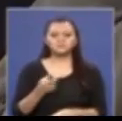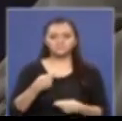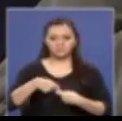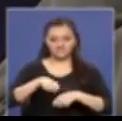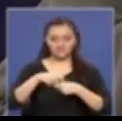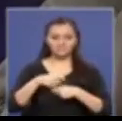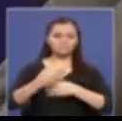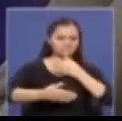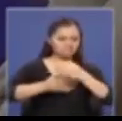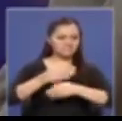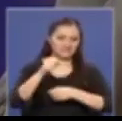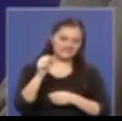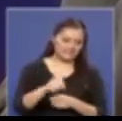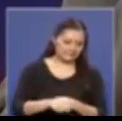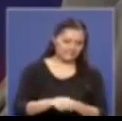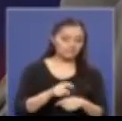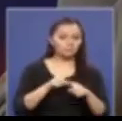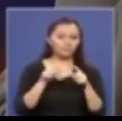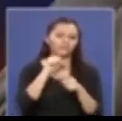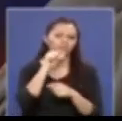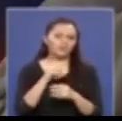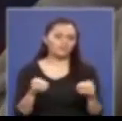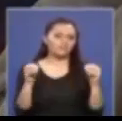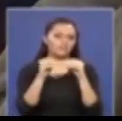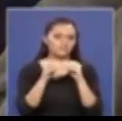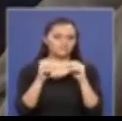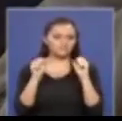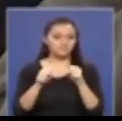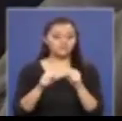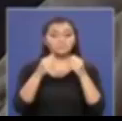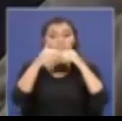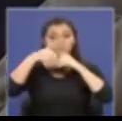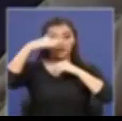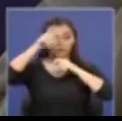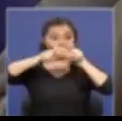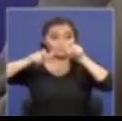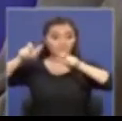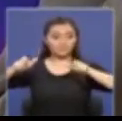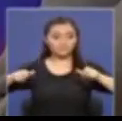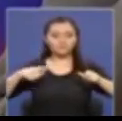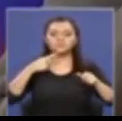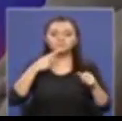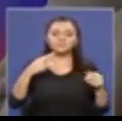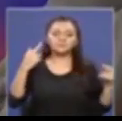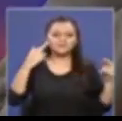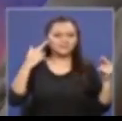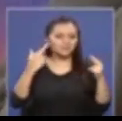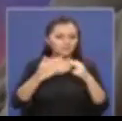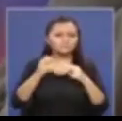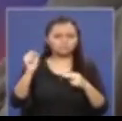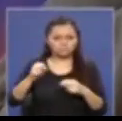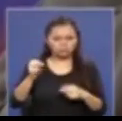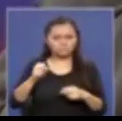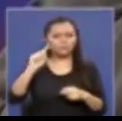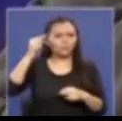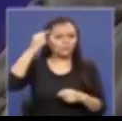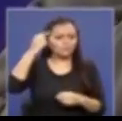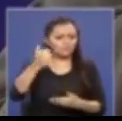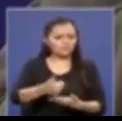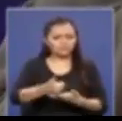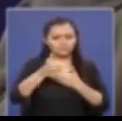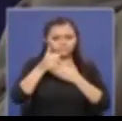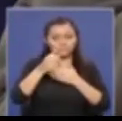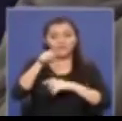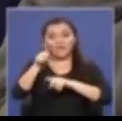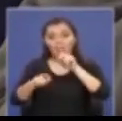estamos avanzando mucho, pero falta mucho por hacer. La mayoría de personas reconocen en su dolor lo que está haciendo el gobierno. Otros